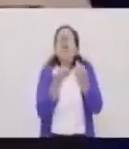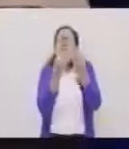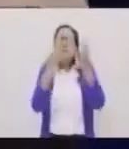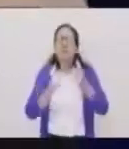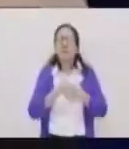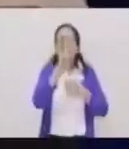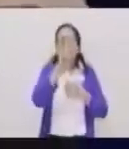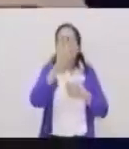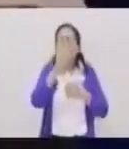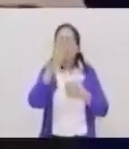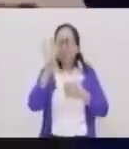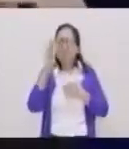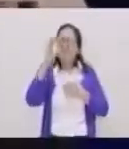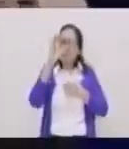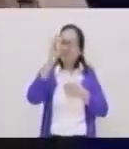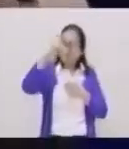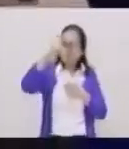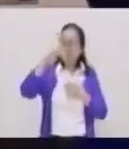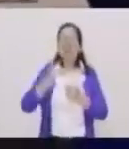nuestro cable mide